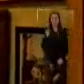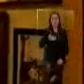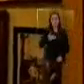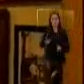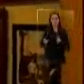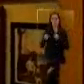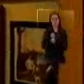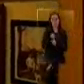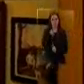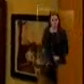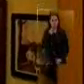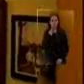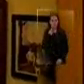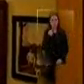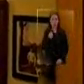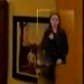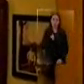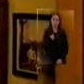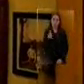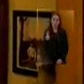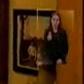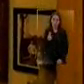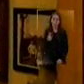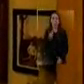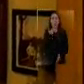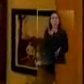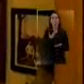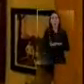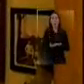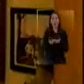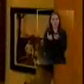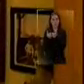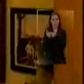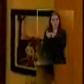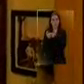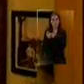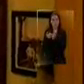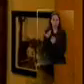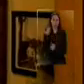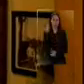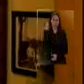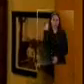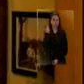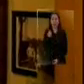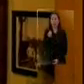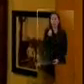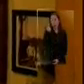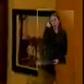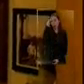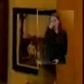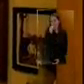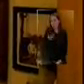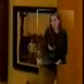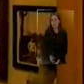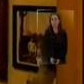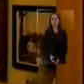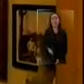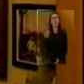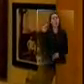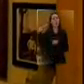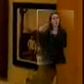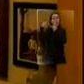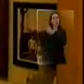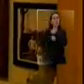marido y yo, por supuesto, cuando pololeábamos, Carolita. ¿Qué te parece? ¿Qué años se conocieron?